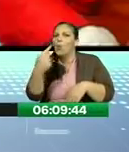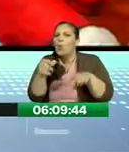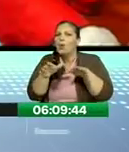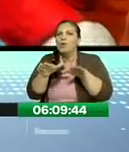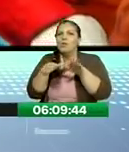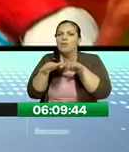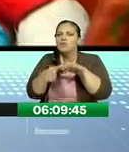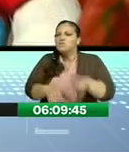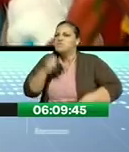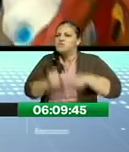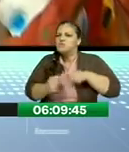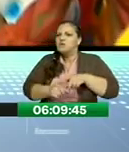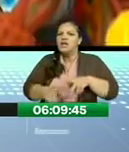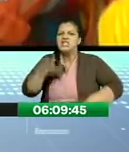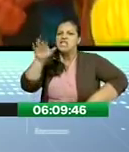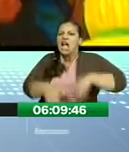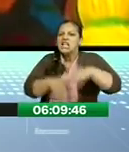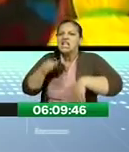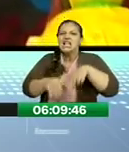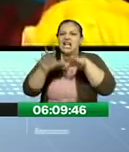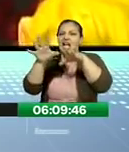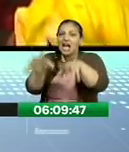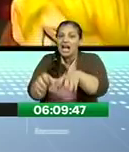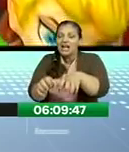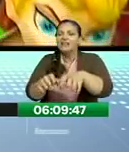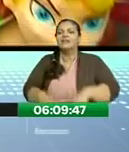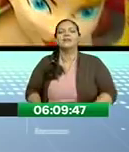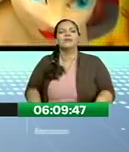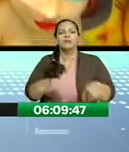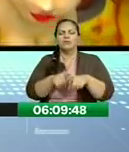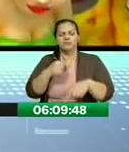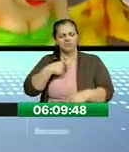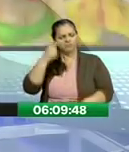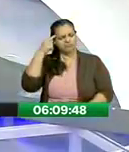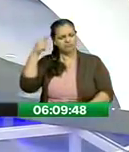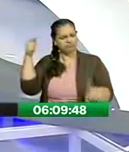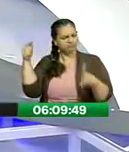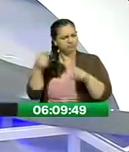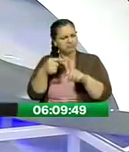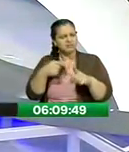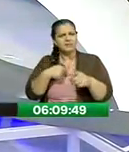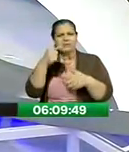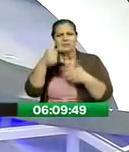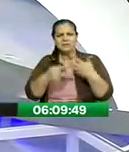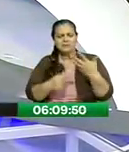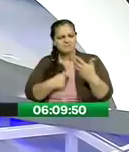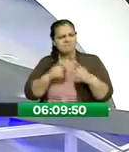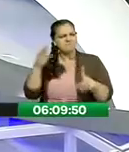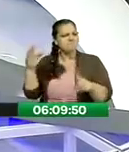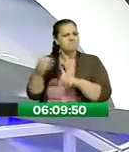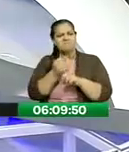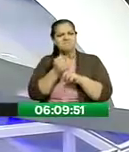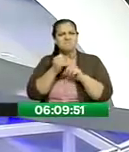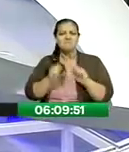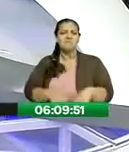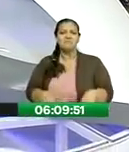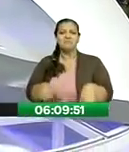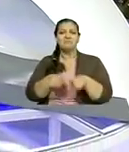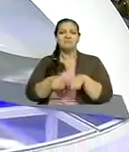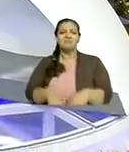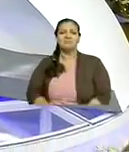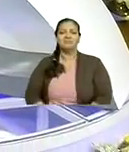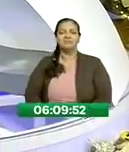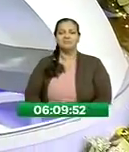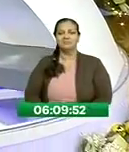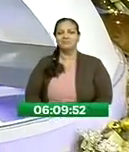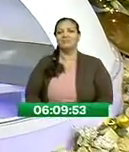tengo que tenerle a la maldita. Claro que sí. La sigue. Hay un programa por 6:09 de la mañana cuando vamos a una pausa. Se acerca la